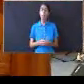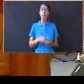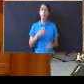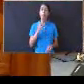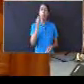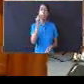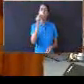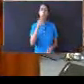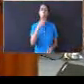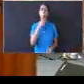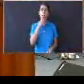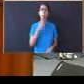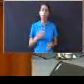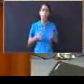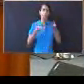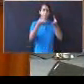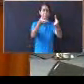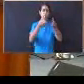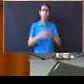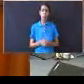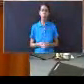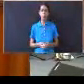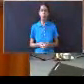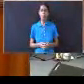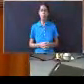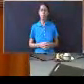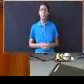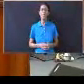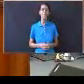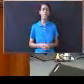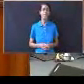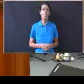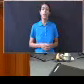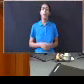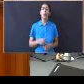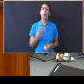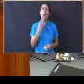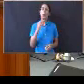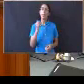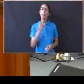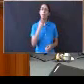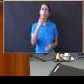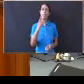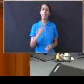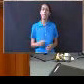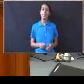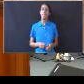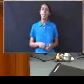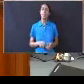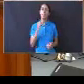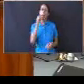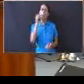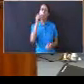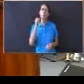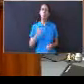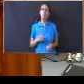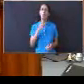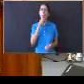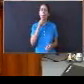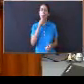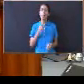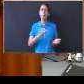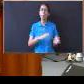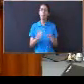Hay un hermano que no venía a la iglesia porque habían dicho que al hombre viejo había que matarlo. Y él se sintió aludido, ¿verdad? Por eso no entraba. Van a matar ahí los